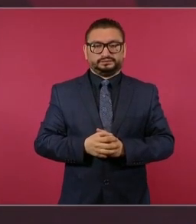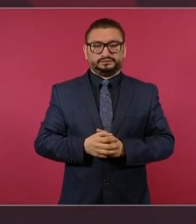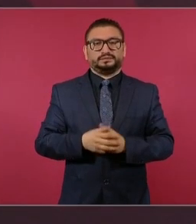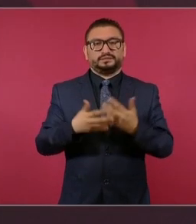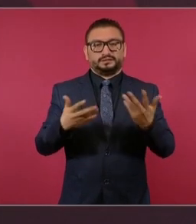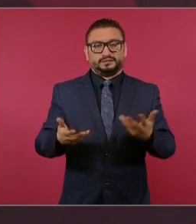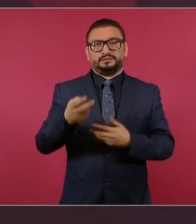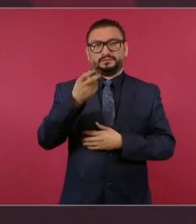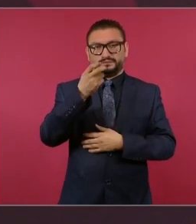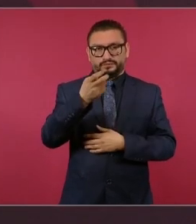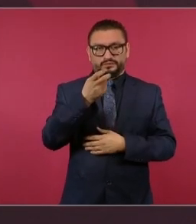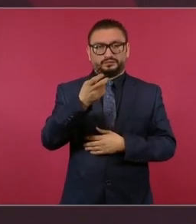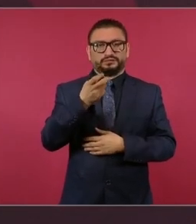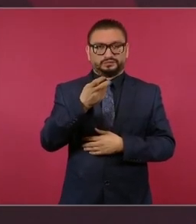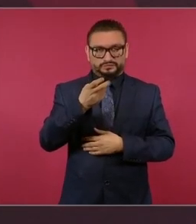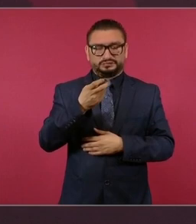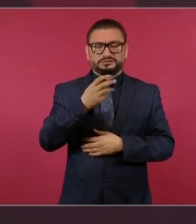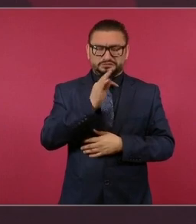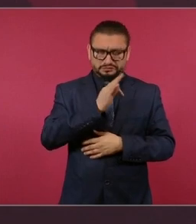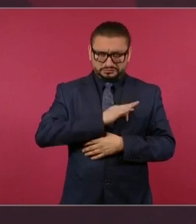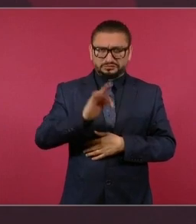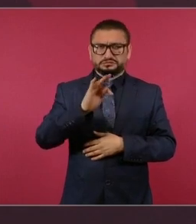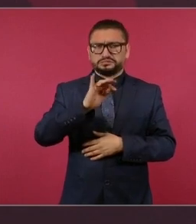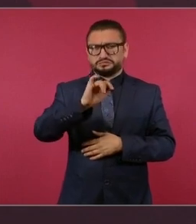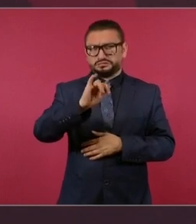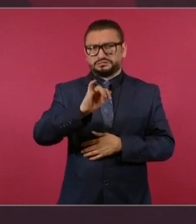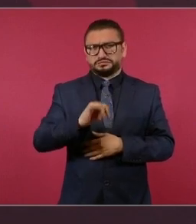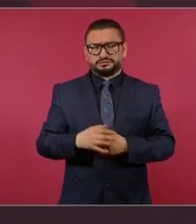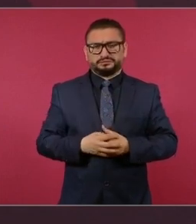Entonces, sí es posible